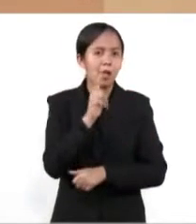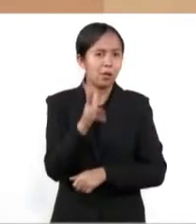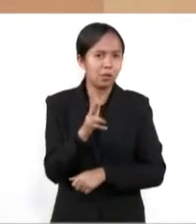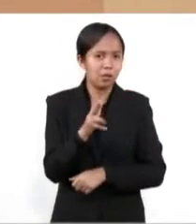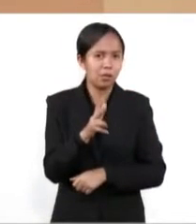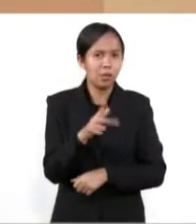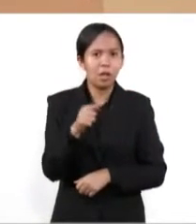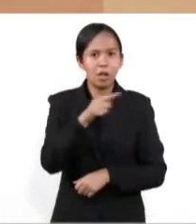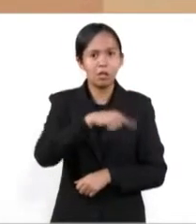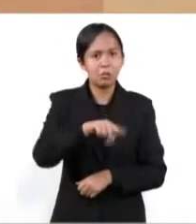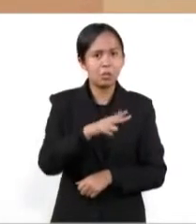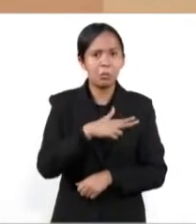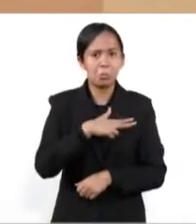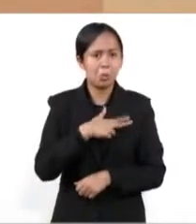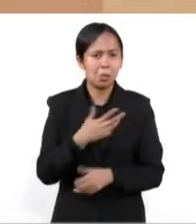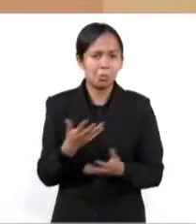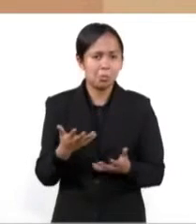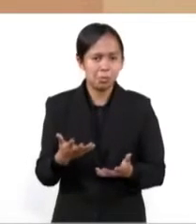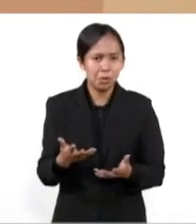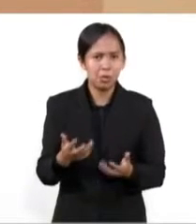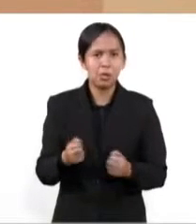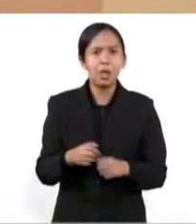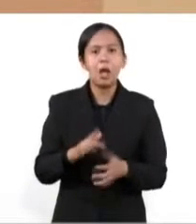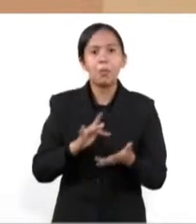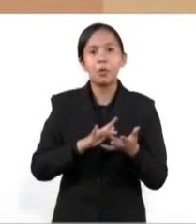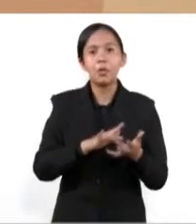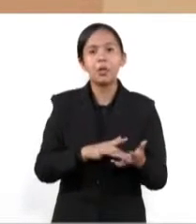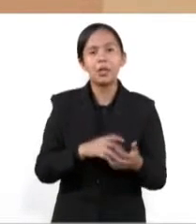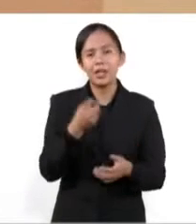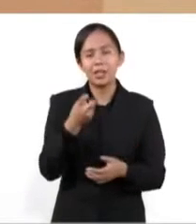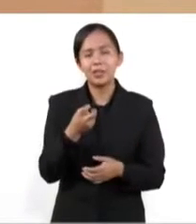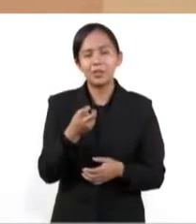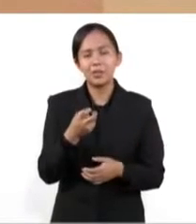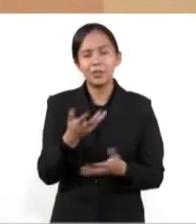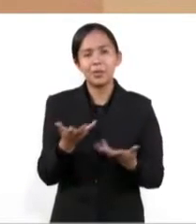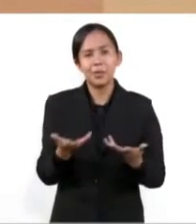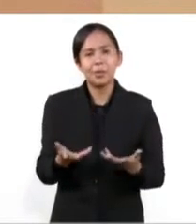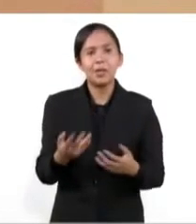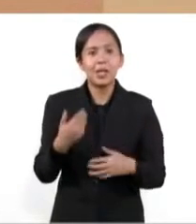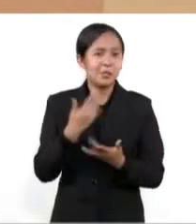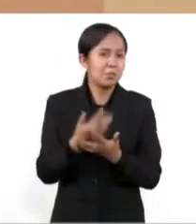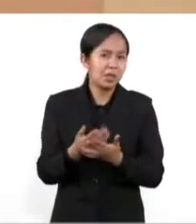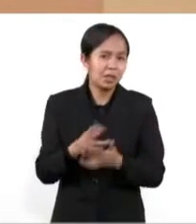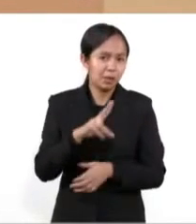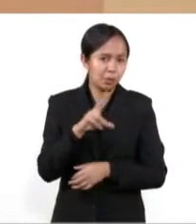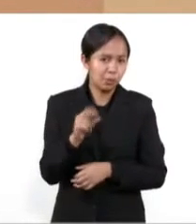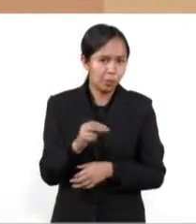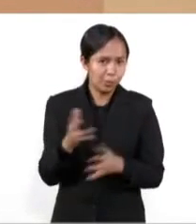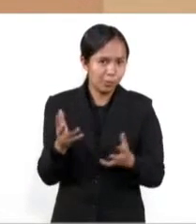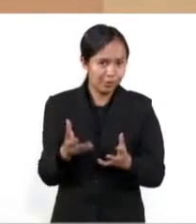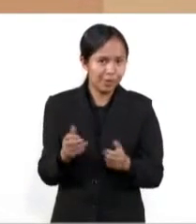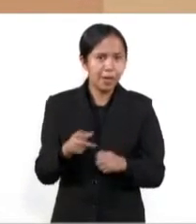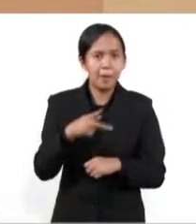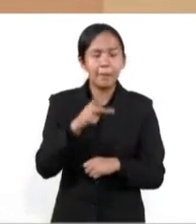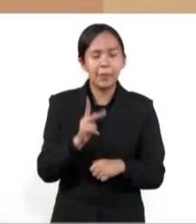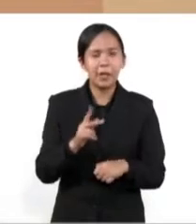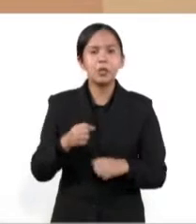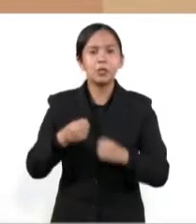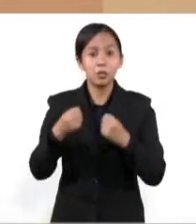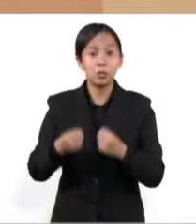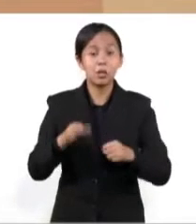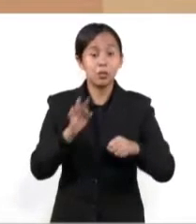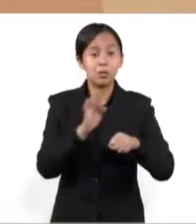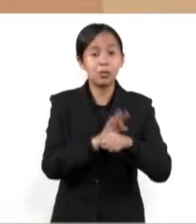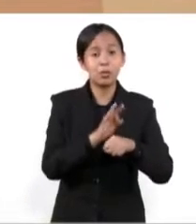no haya ningún pendiente y que obviamente lo mejor es que no ocurra, pero es un seguro para que pueda protegerlos frente a